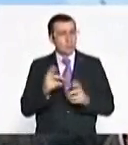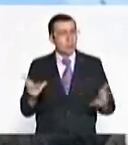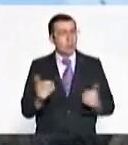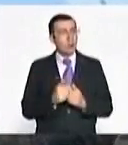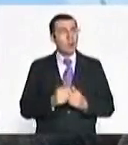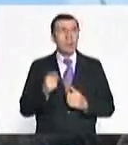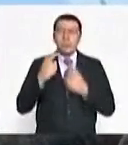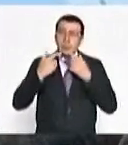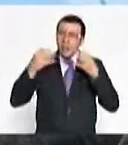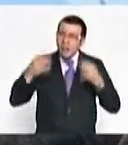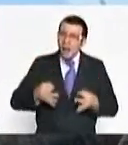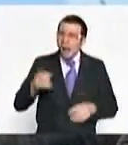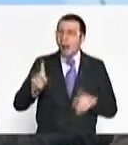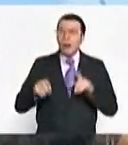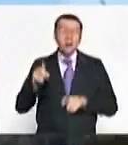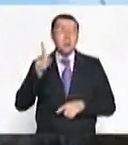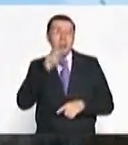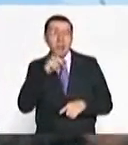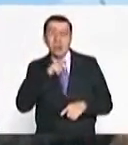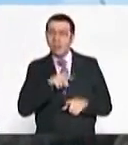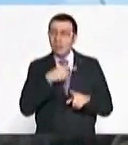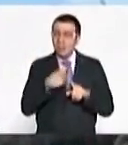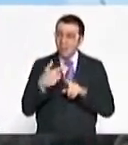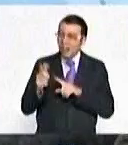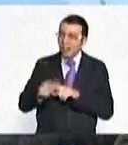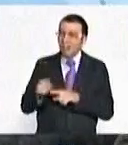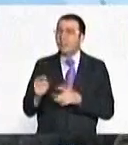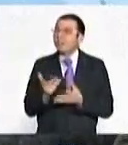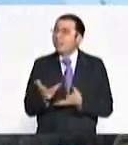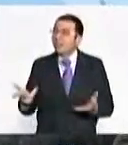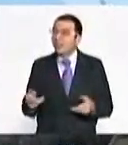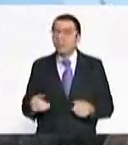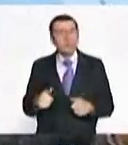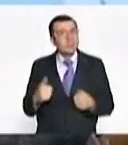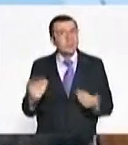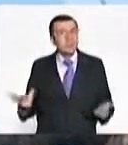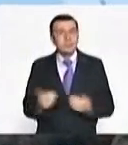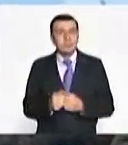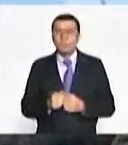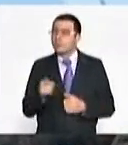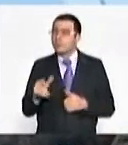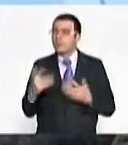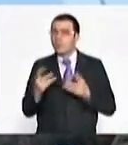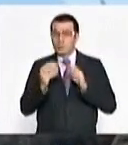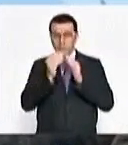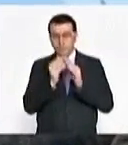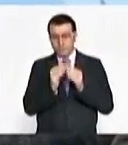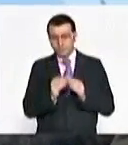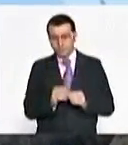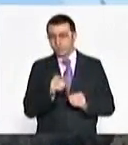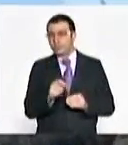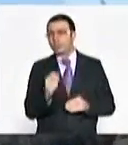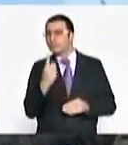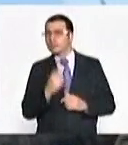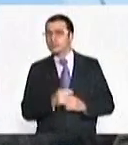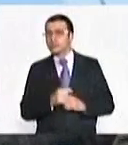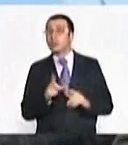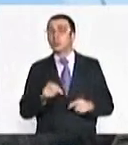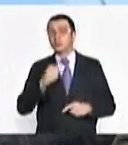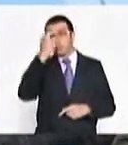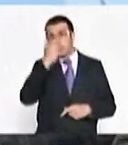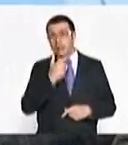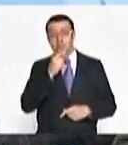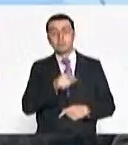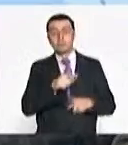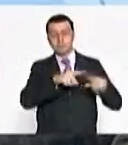y mentiras de cada cosa y de cada superpromoción, cómo se elabora un producto, la seriedad que tiene que haber